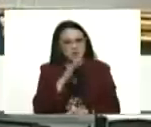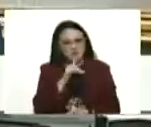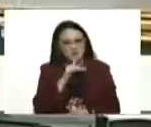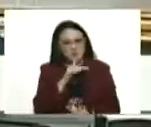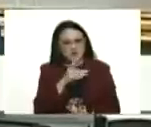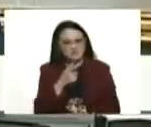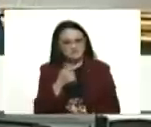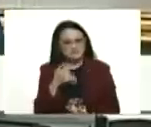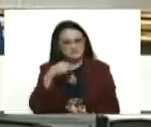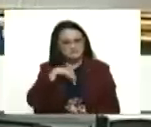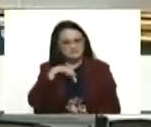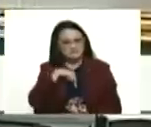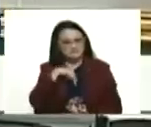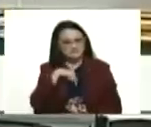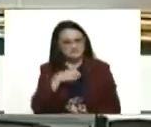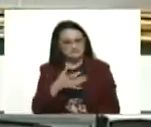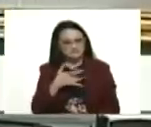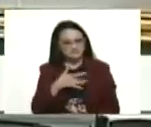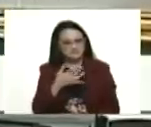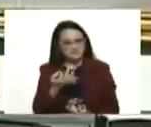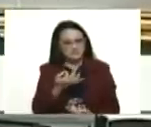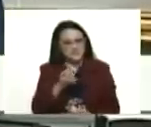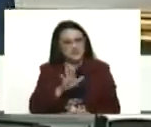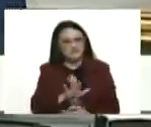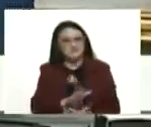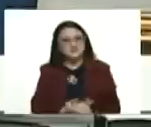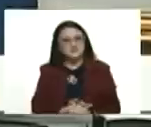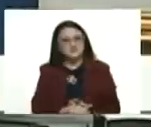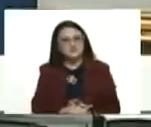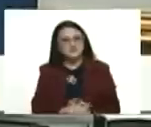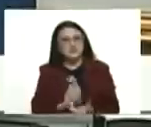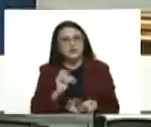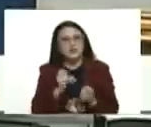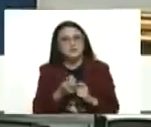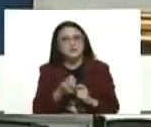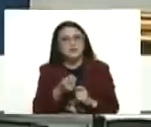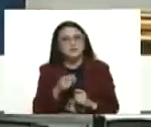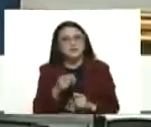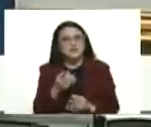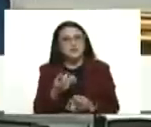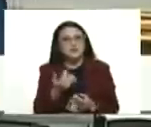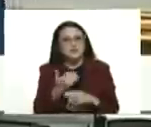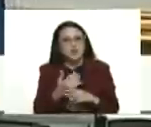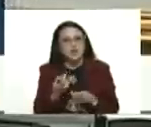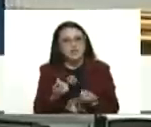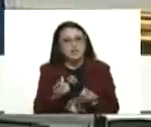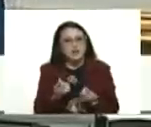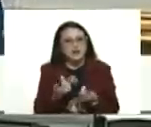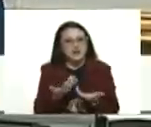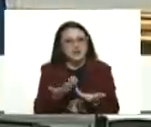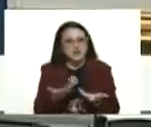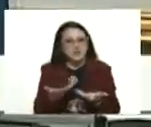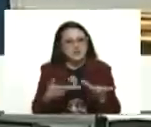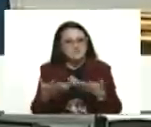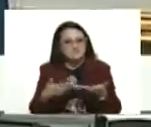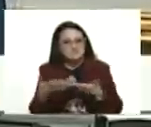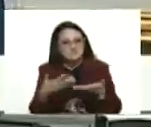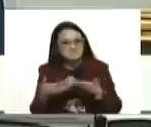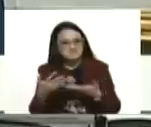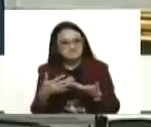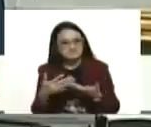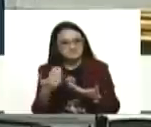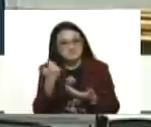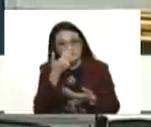Porque en el fondo es lo que terminan siendo. Se convierten en mercancía. No hay nada más